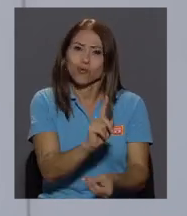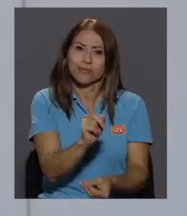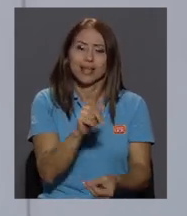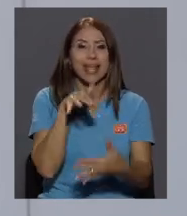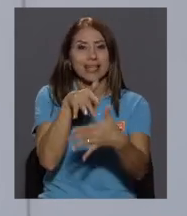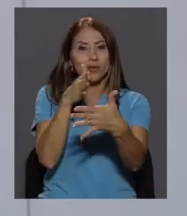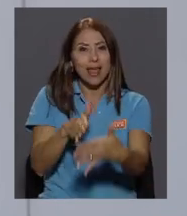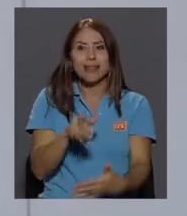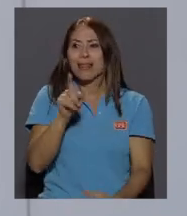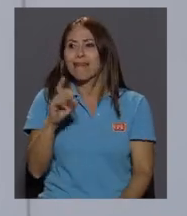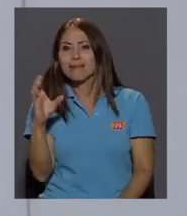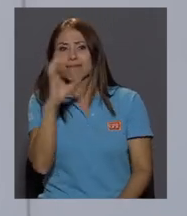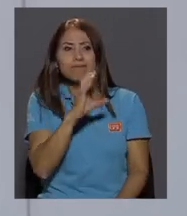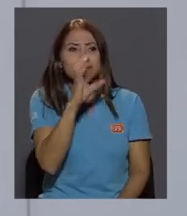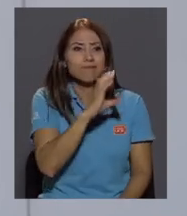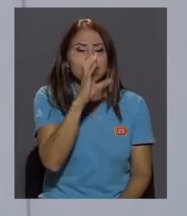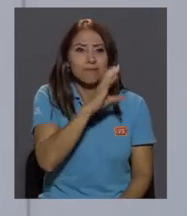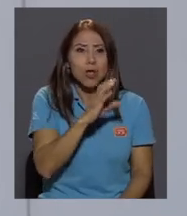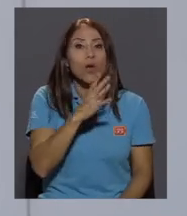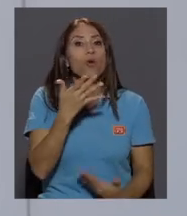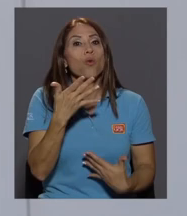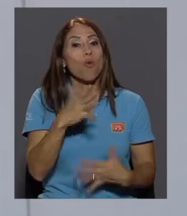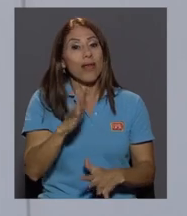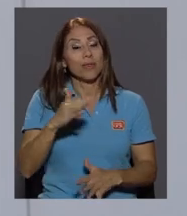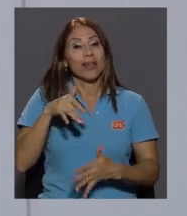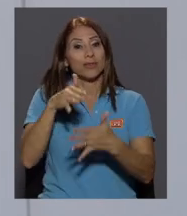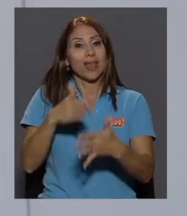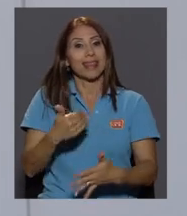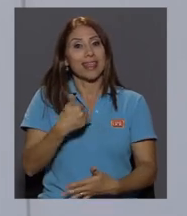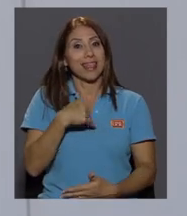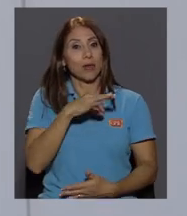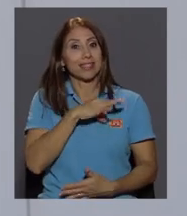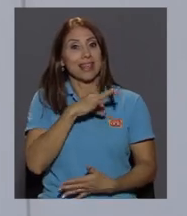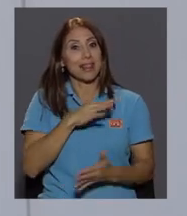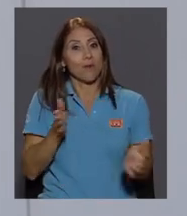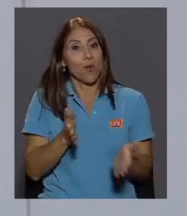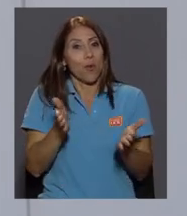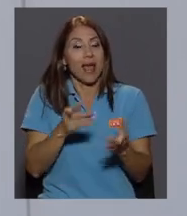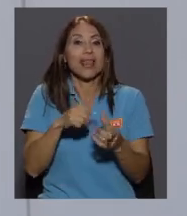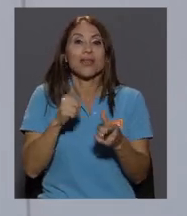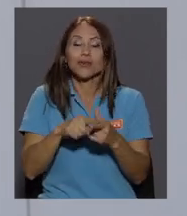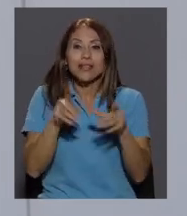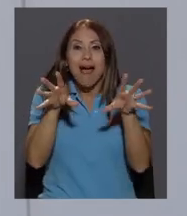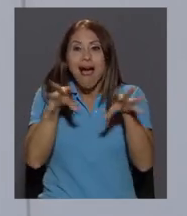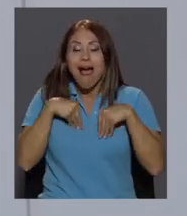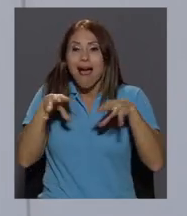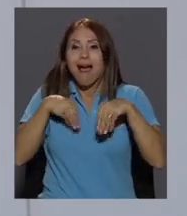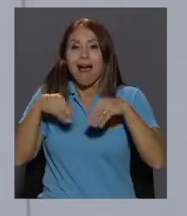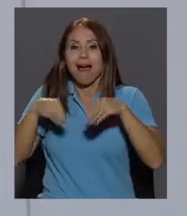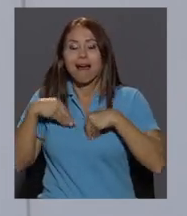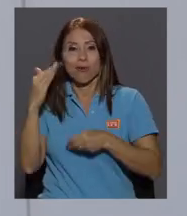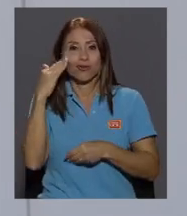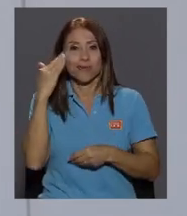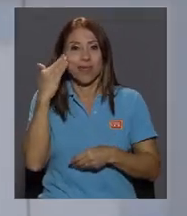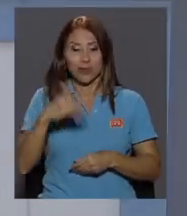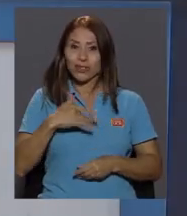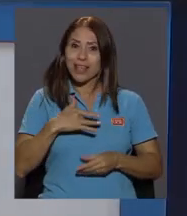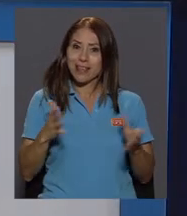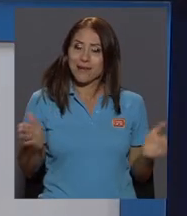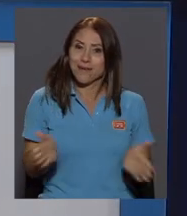muchas veces cuando el estudiante tiene ese incentivo a adquirieron los conocimientos mejor porque tener una motivación